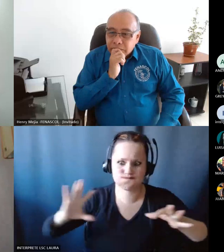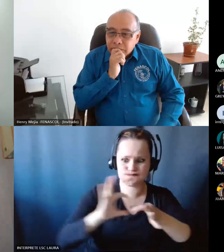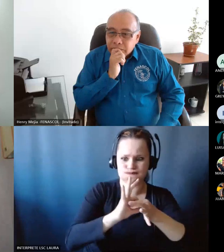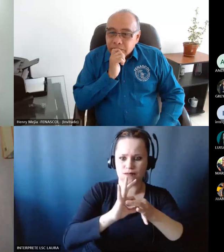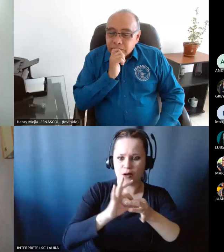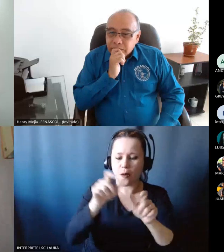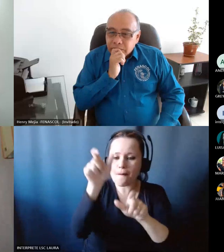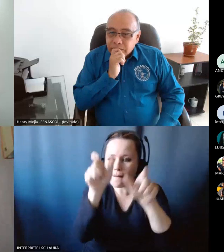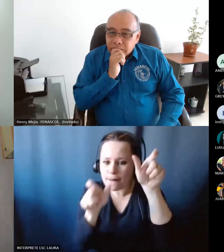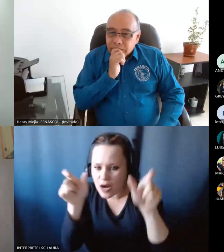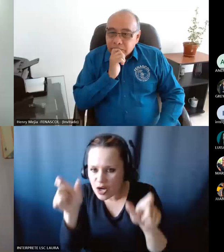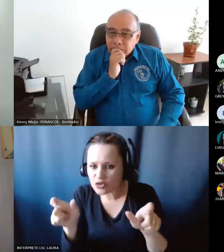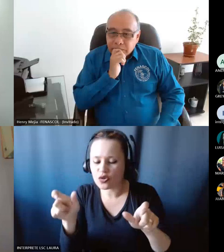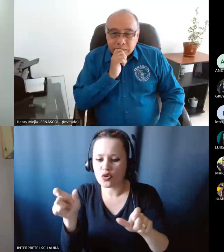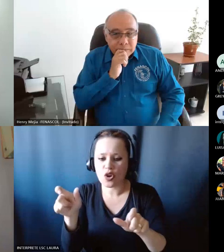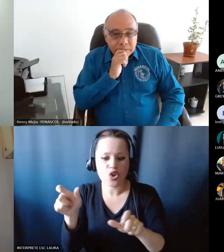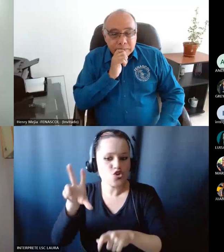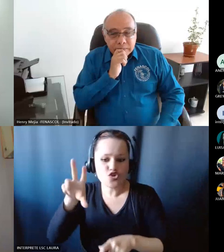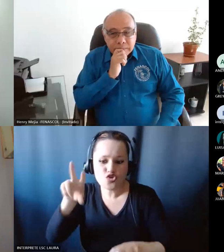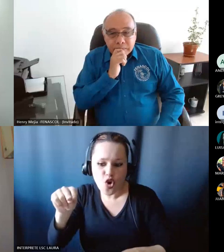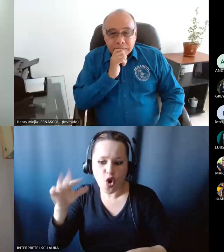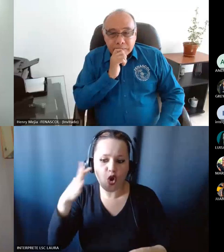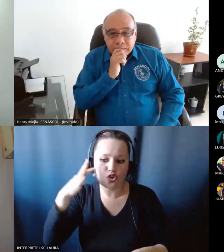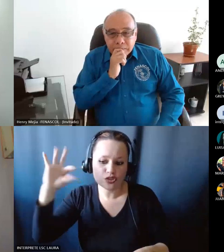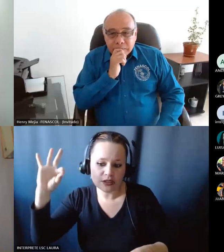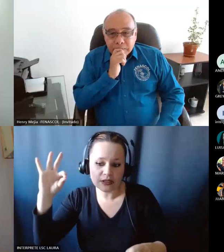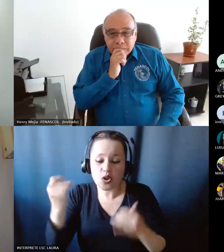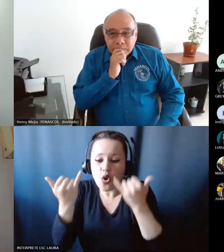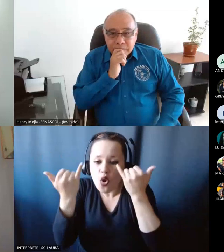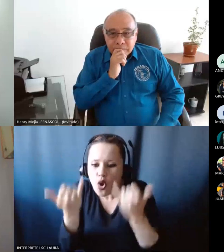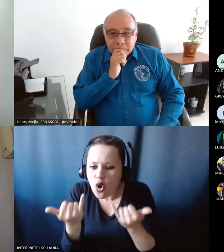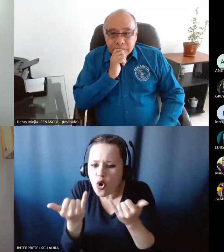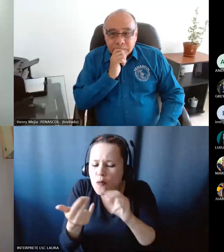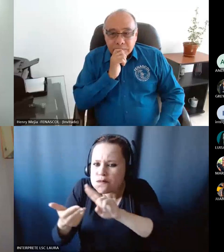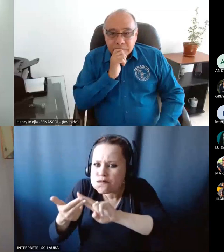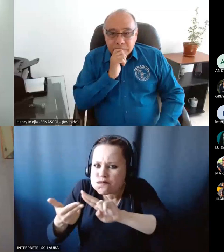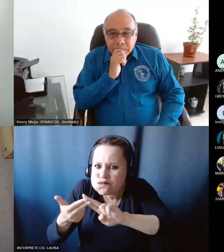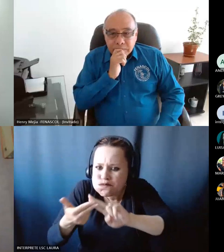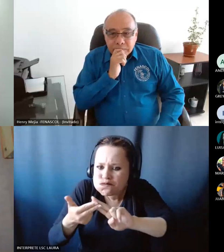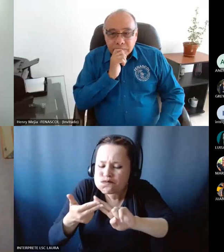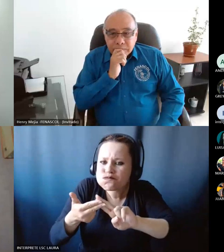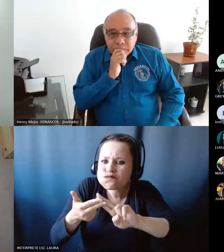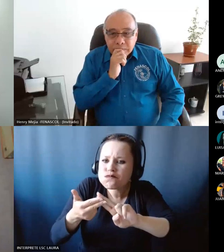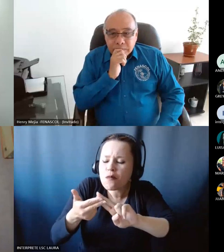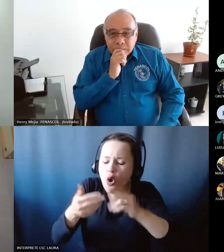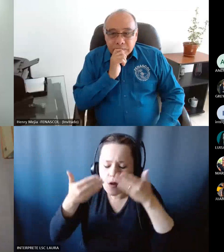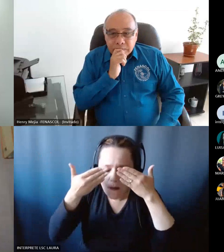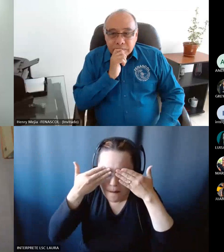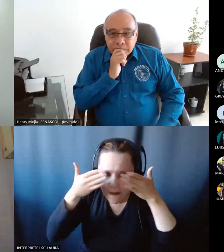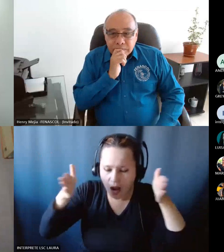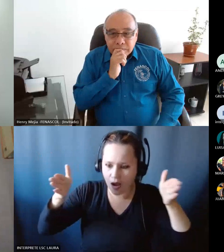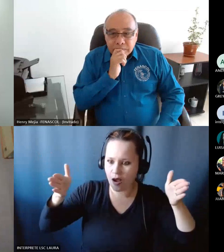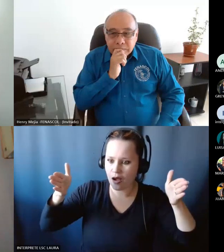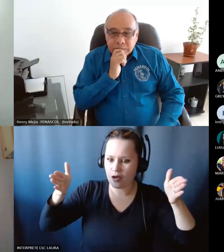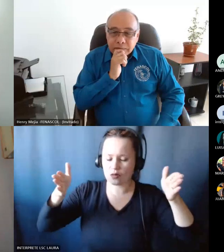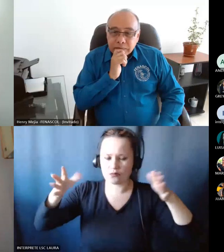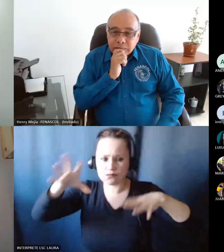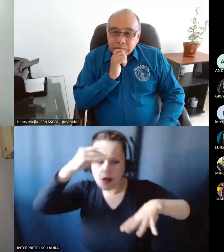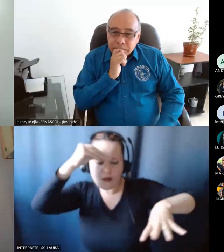personas no entes puedan hoy conocer este conocimiento descubrir estos